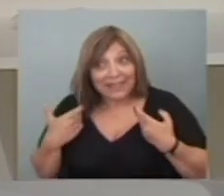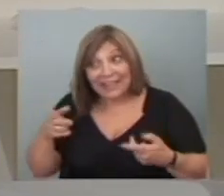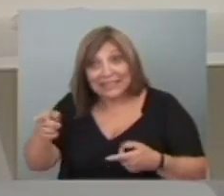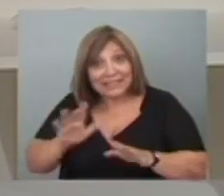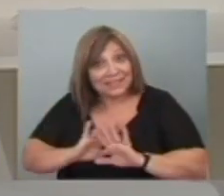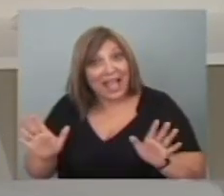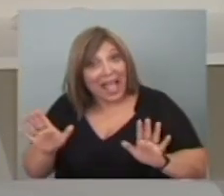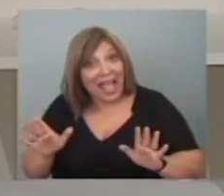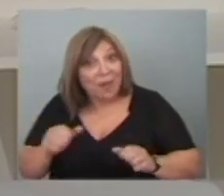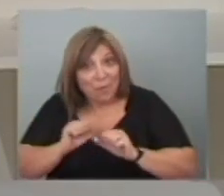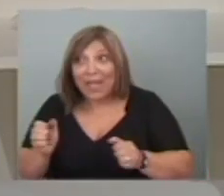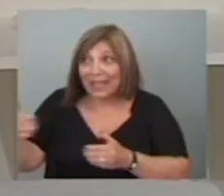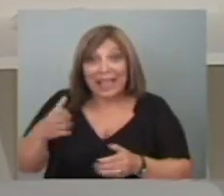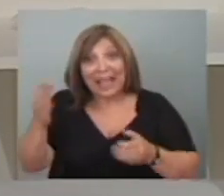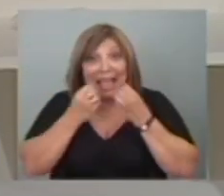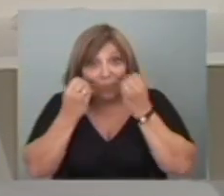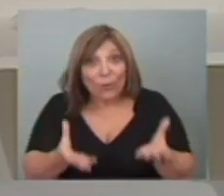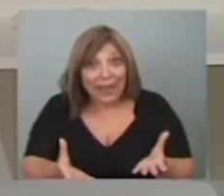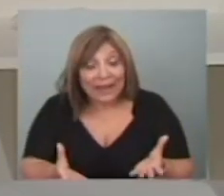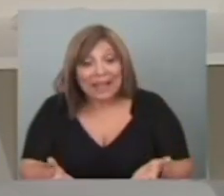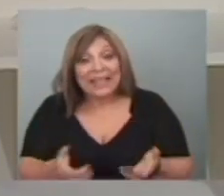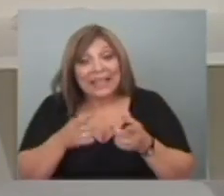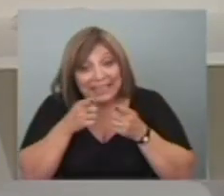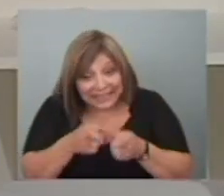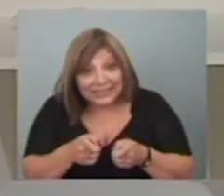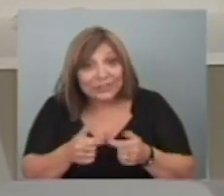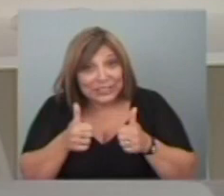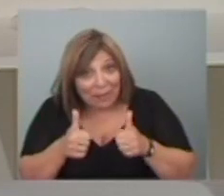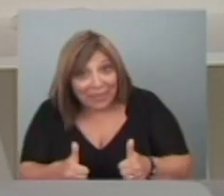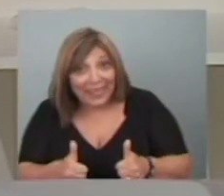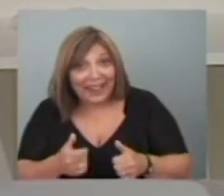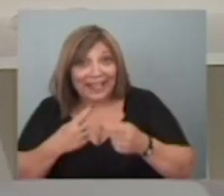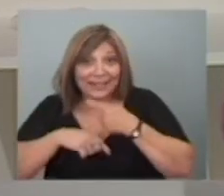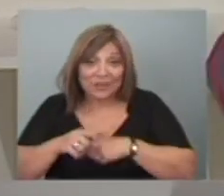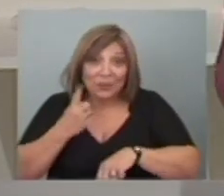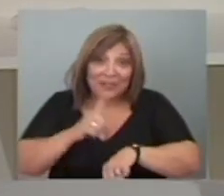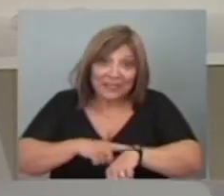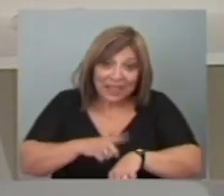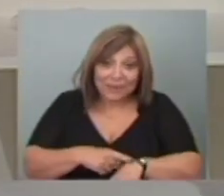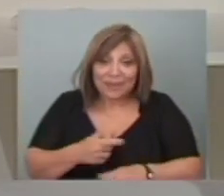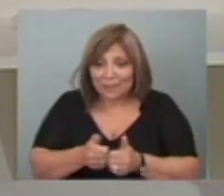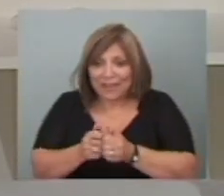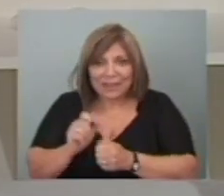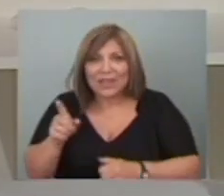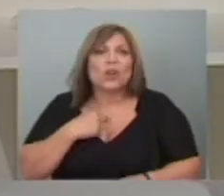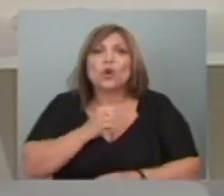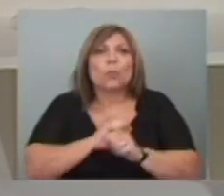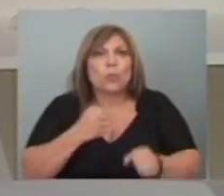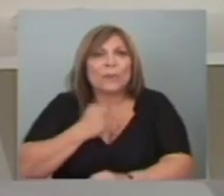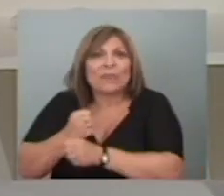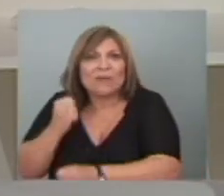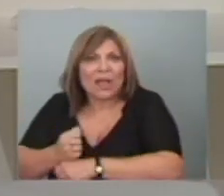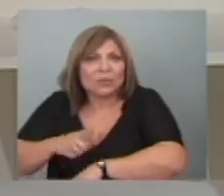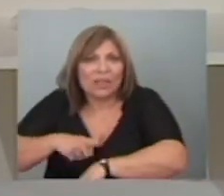muestra que realmente va por un buen camino, que está bueno. Entonces después de un tiempo manda mensaje, no fui porque estoy